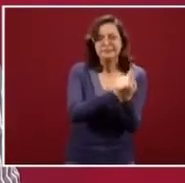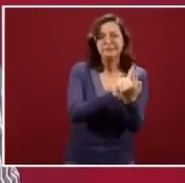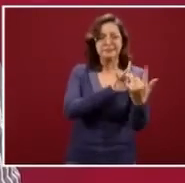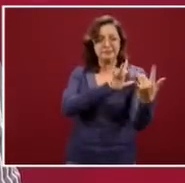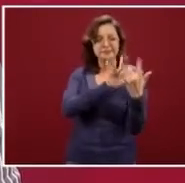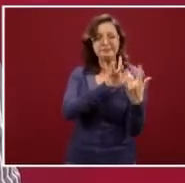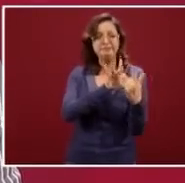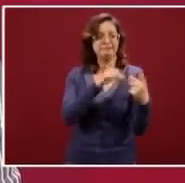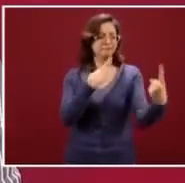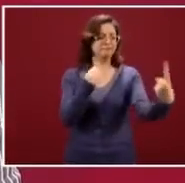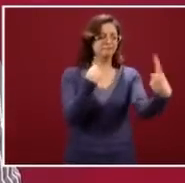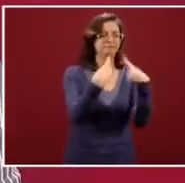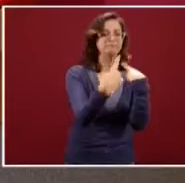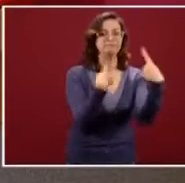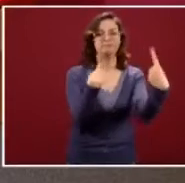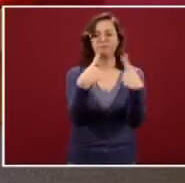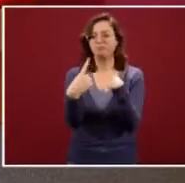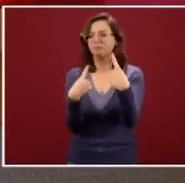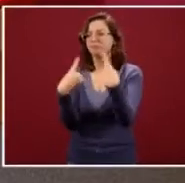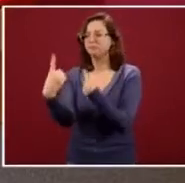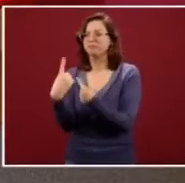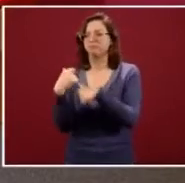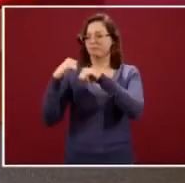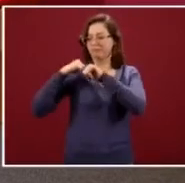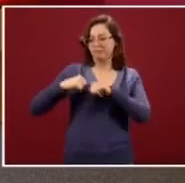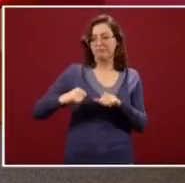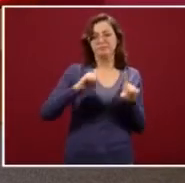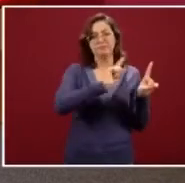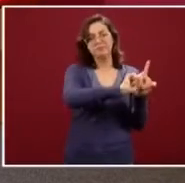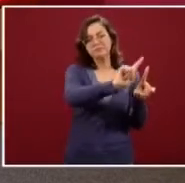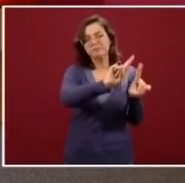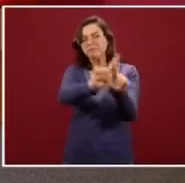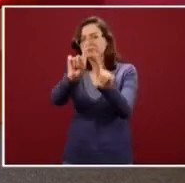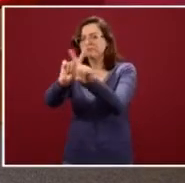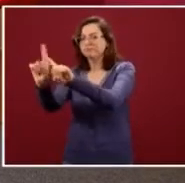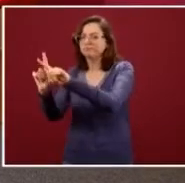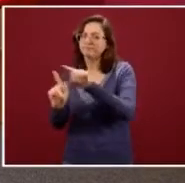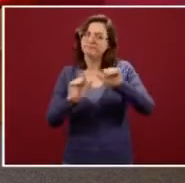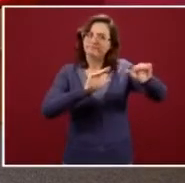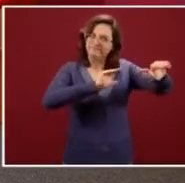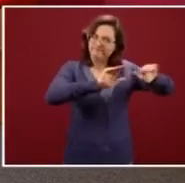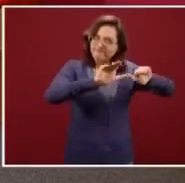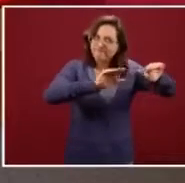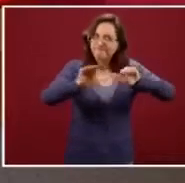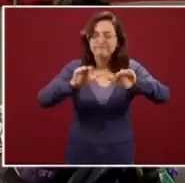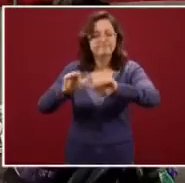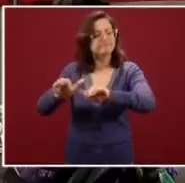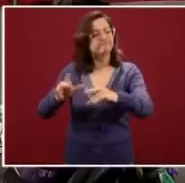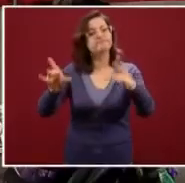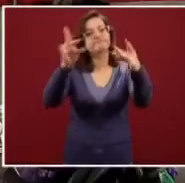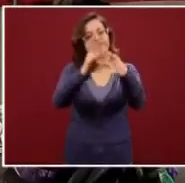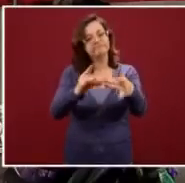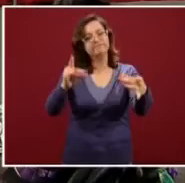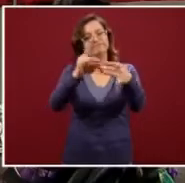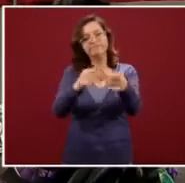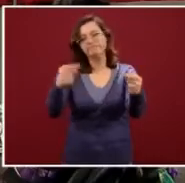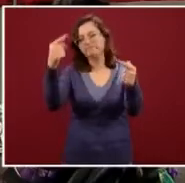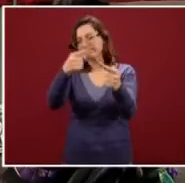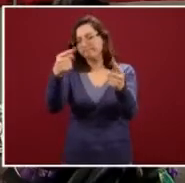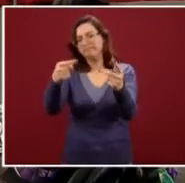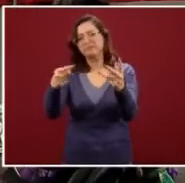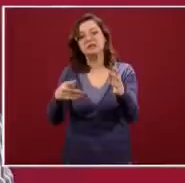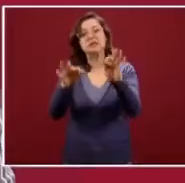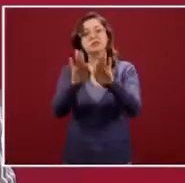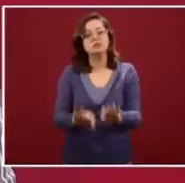de manera muy oportuna con distintas autoridades del nivel local, precisamente para explicarles la importancia